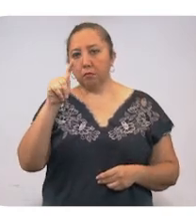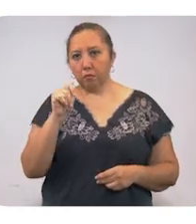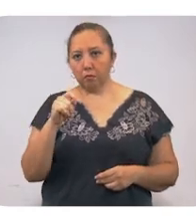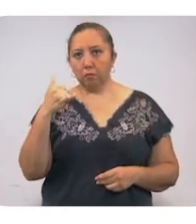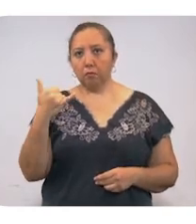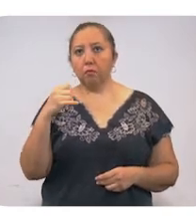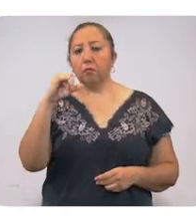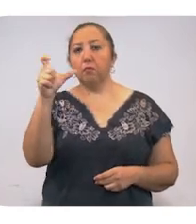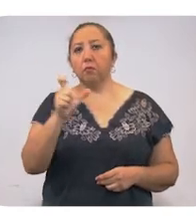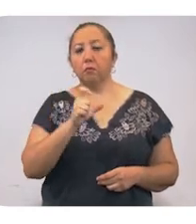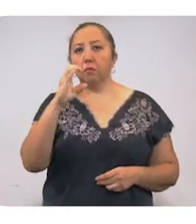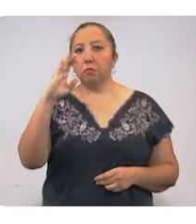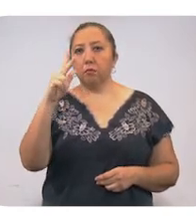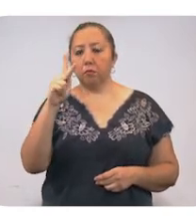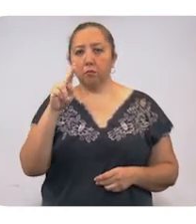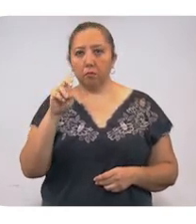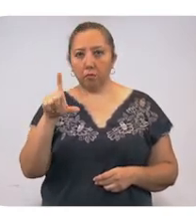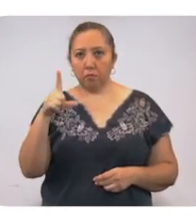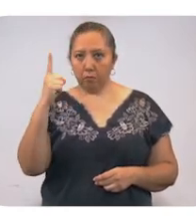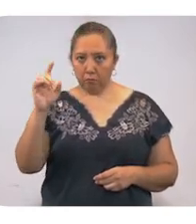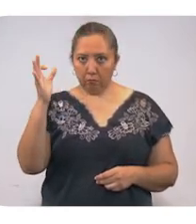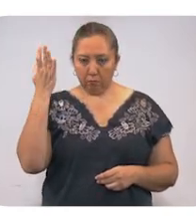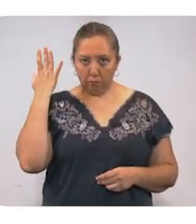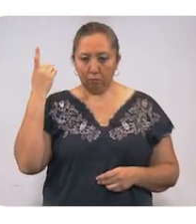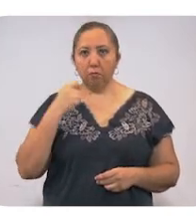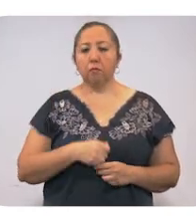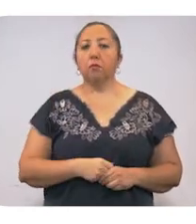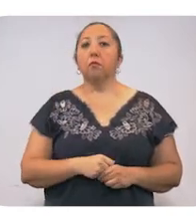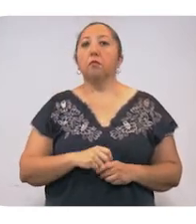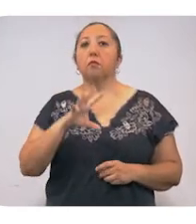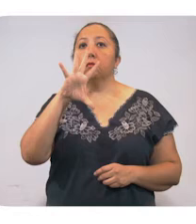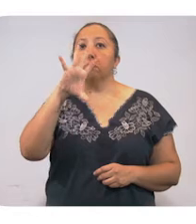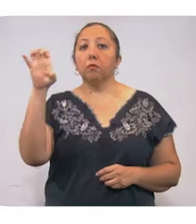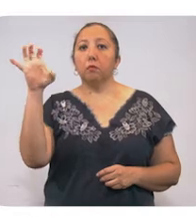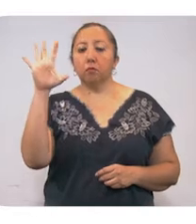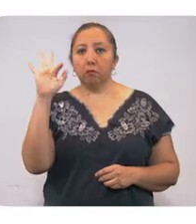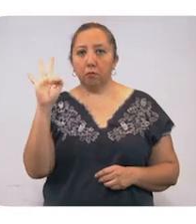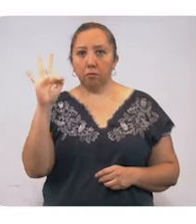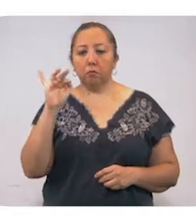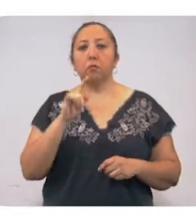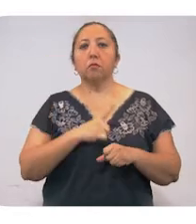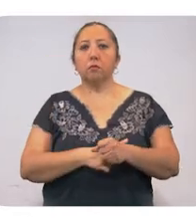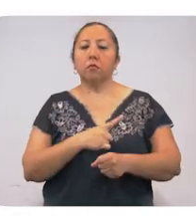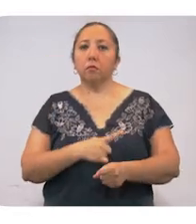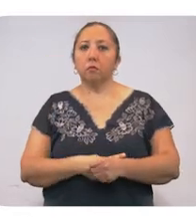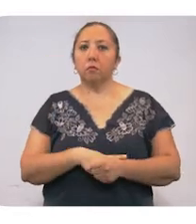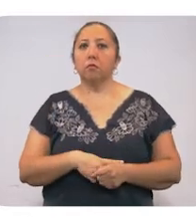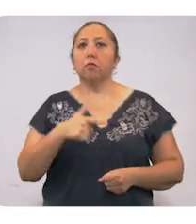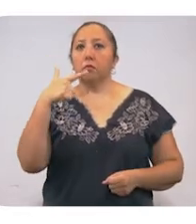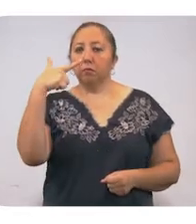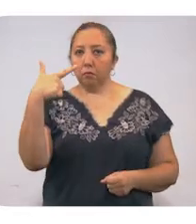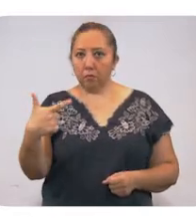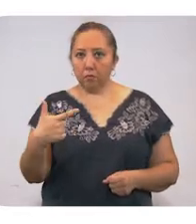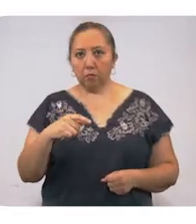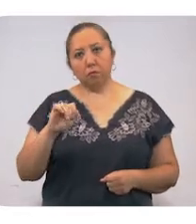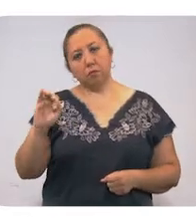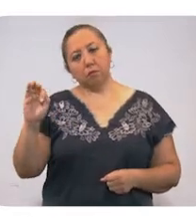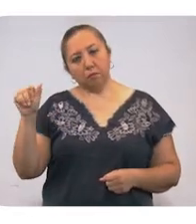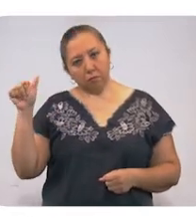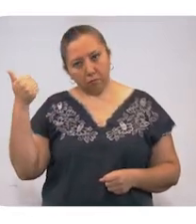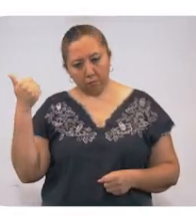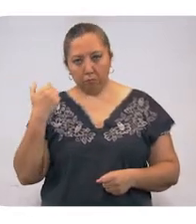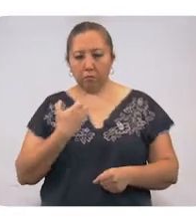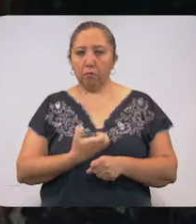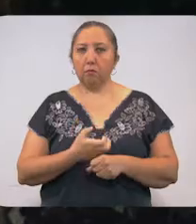y yaxkukul y un foráneo en total ya son 540 casos positivos siete de los cuales son de otro país